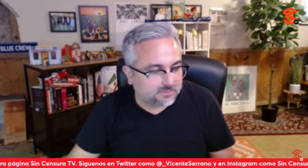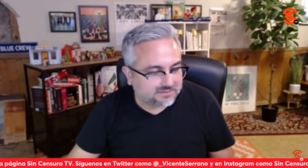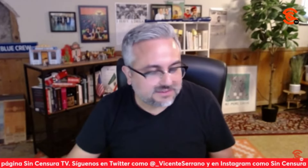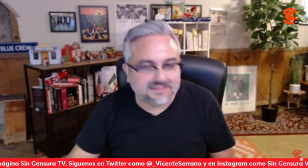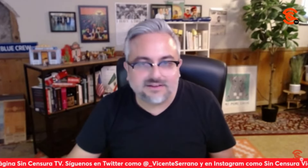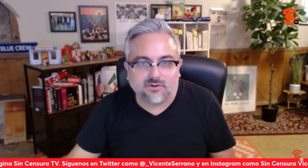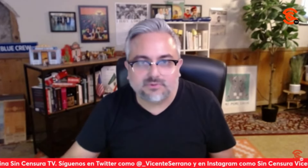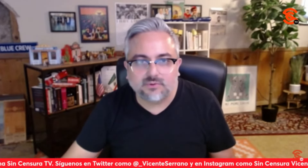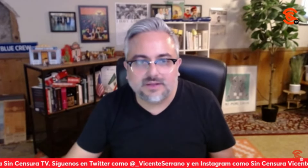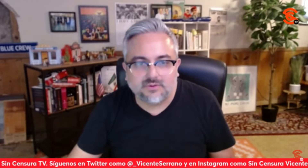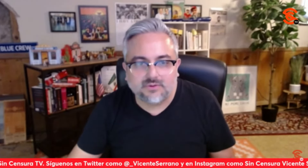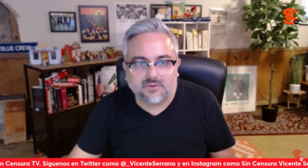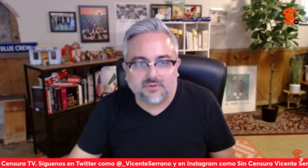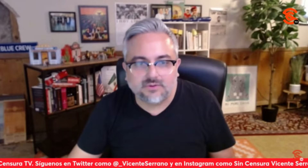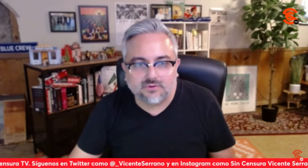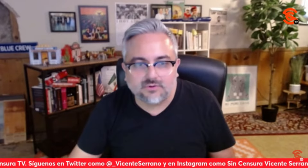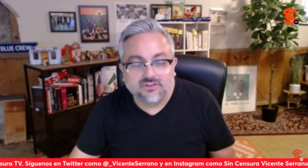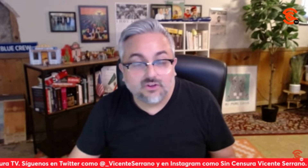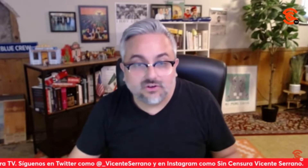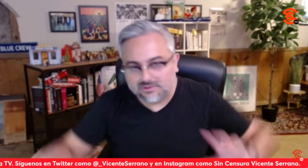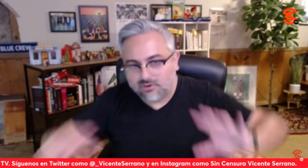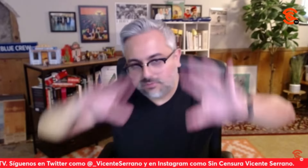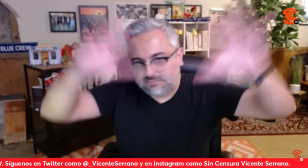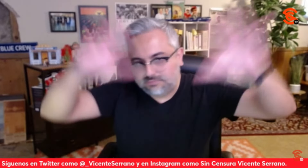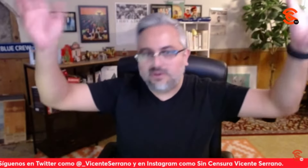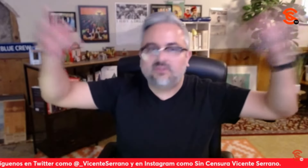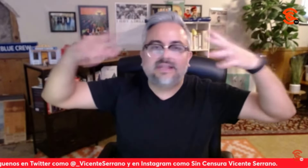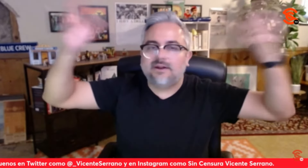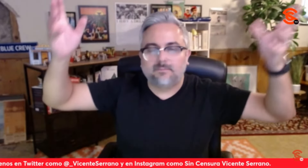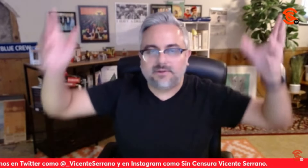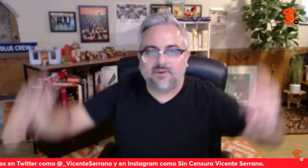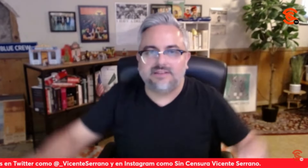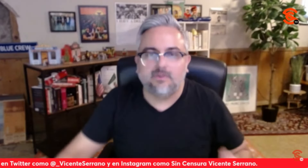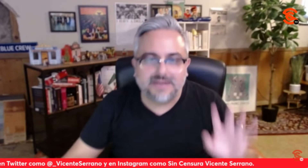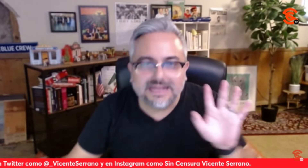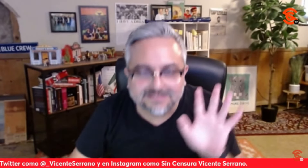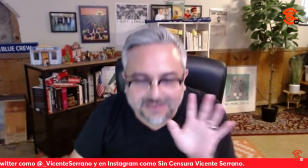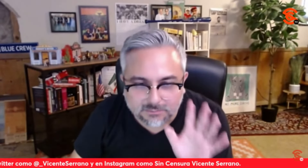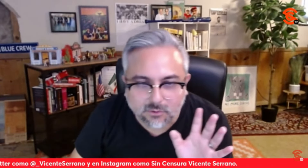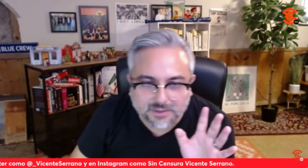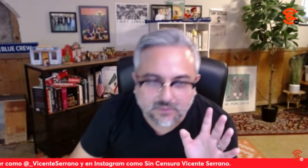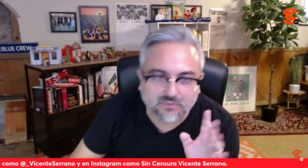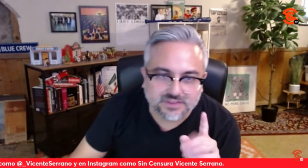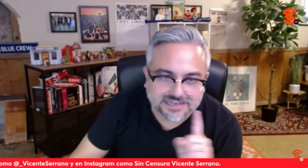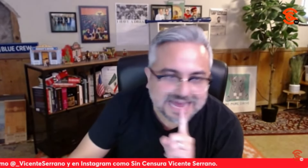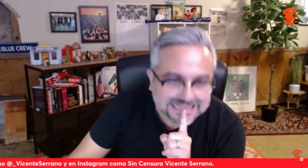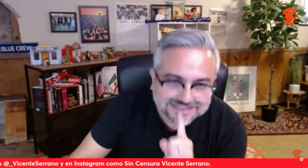preguntaron al presidente López Obrador. No, se lo gritonearon, pero él dijo, mira,